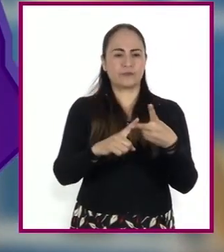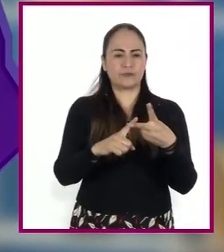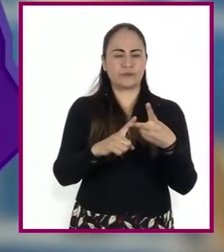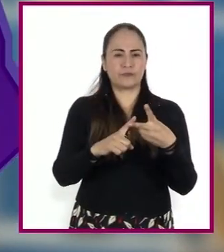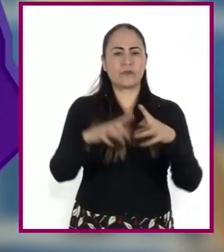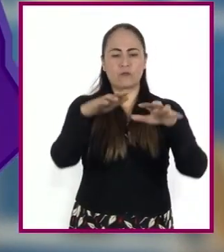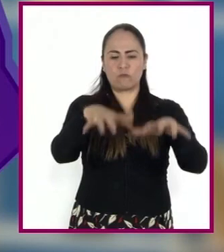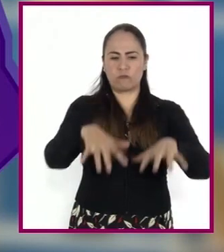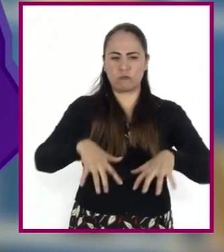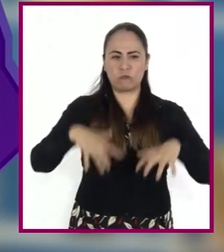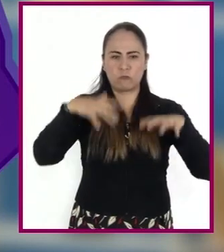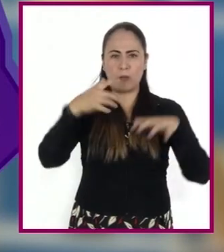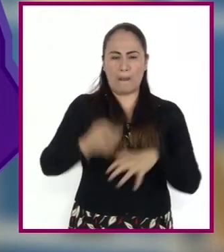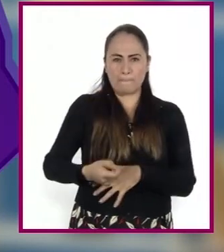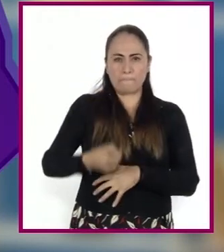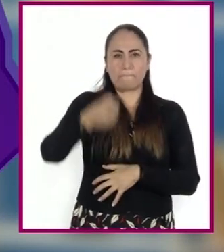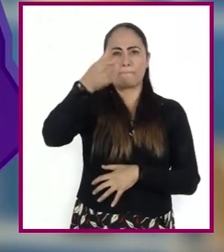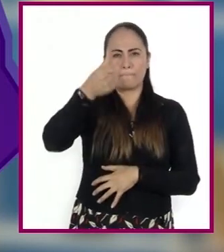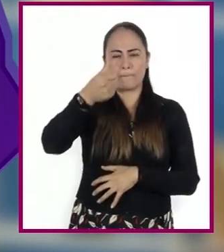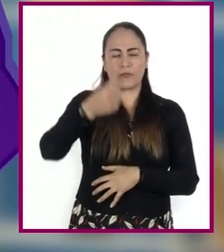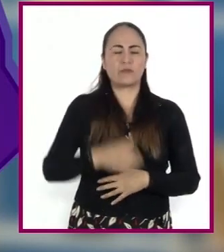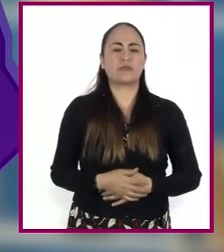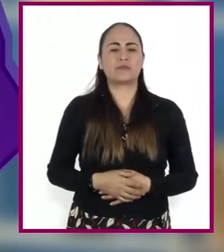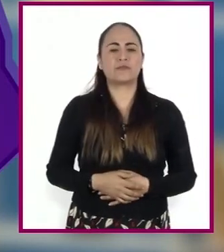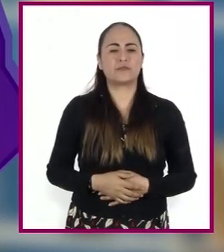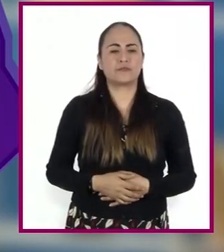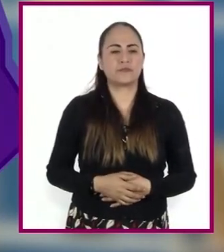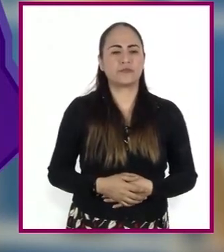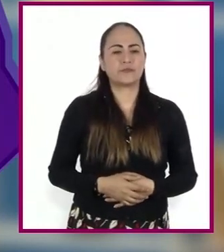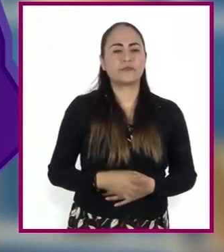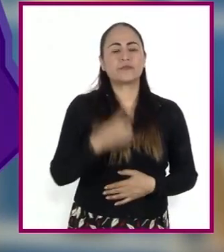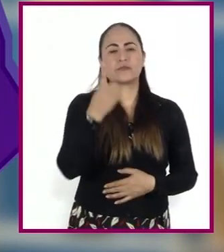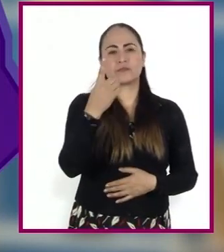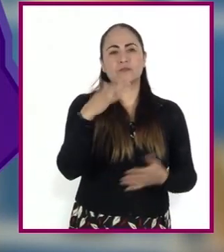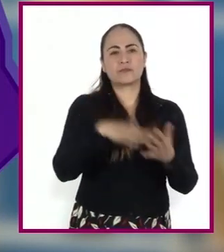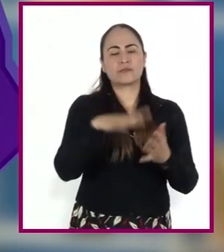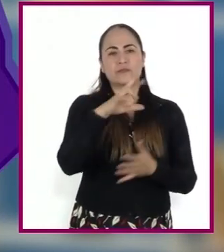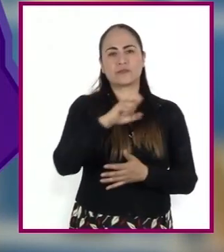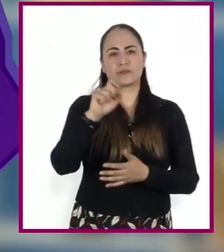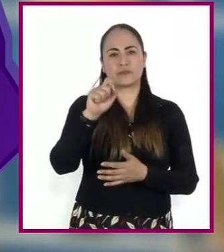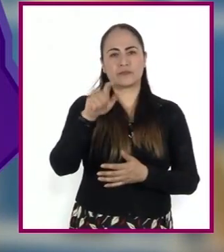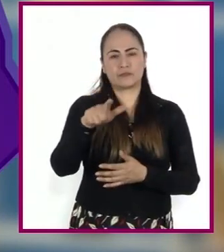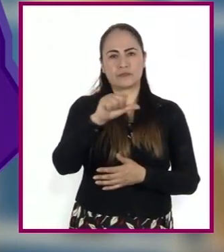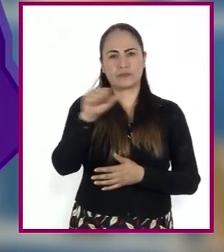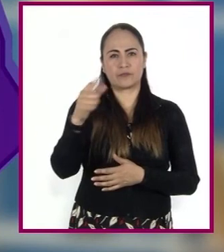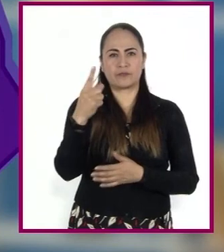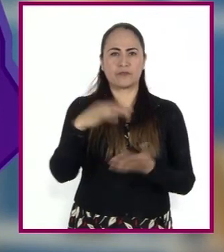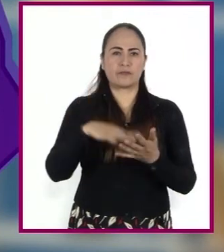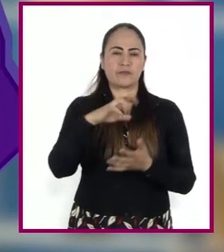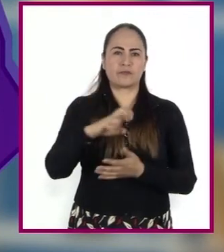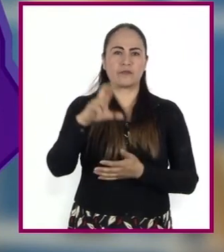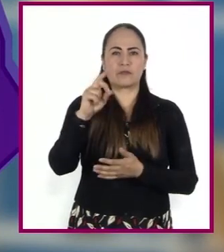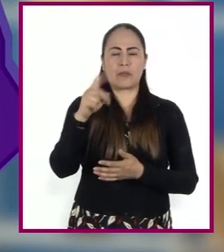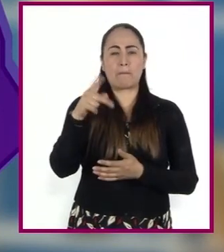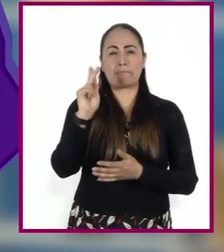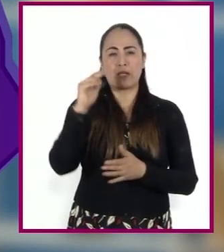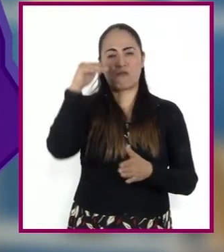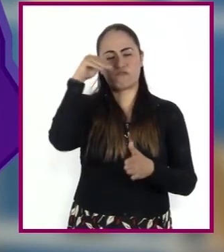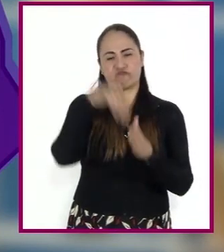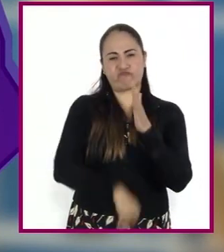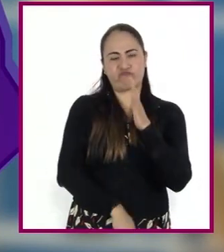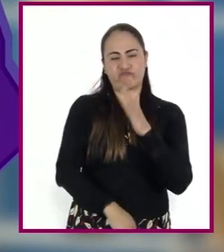finalmente, los cabildos, gobiernos locales de alguna villa o pueblo de españoles, así como de los pueblos de indios.